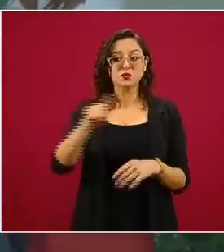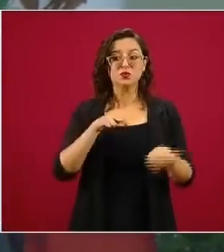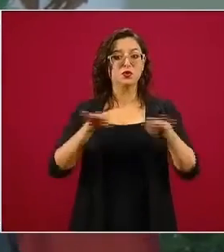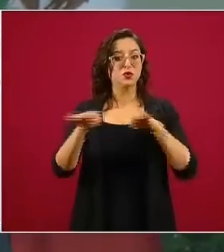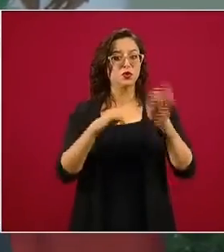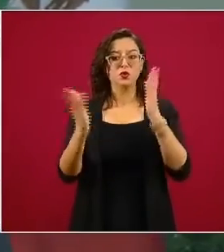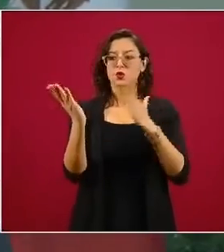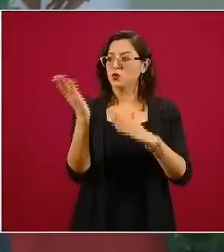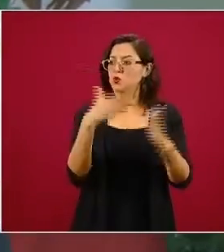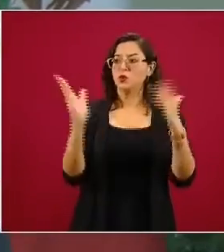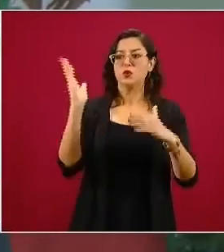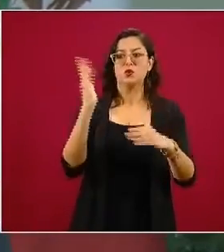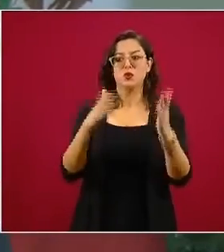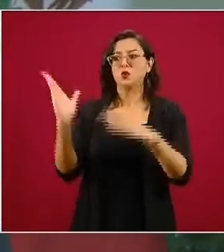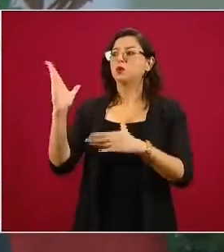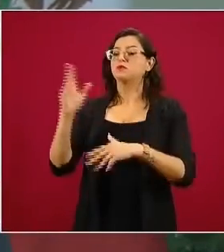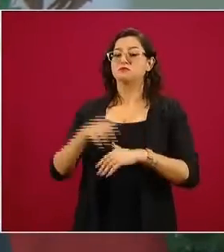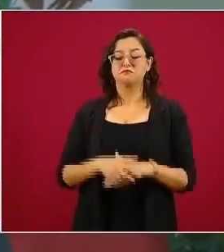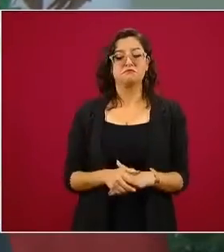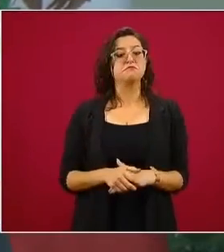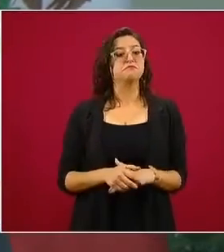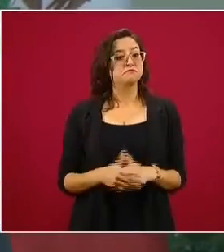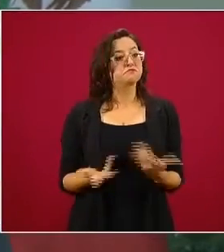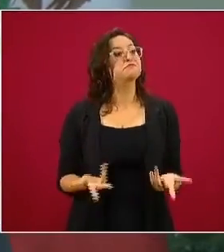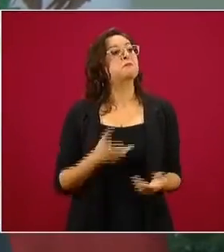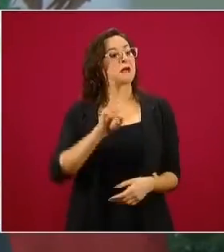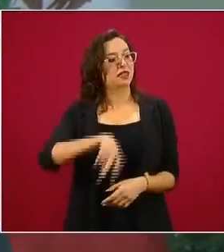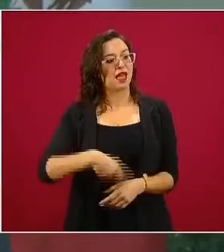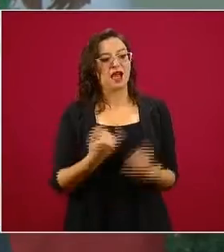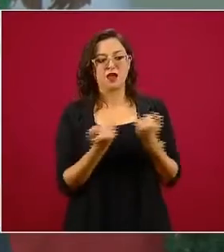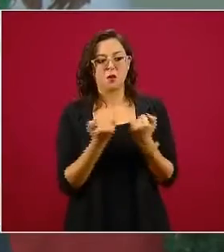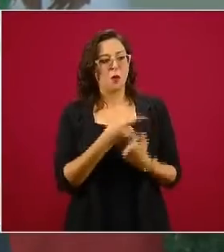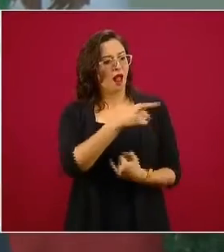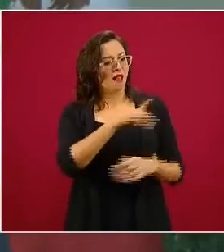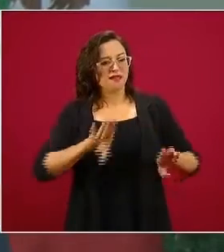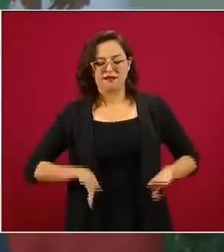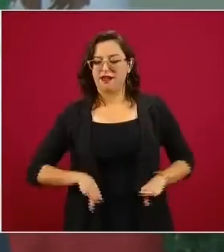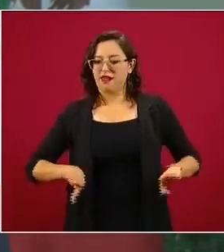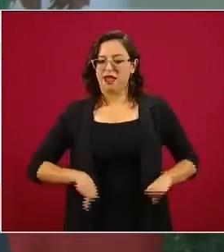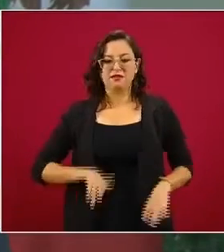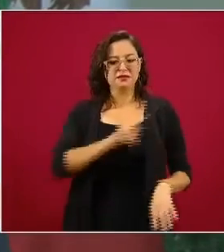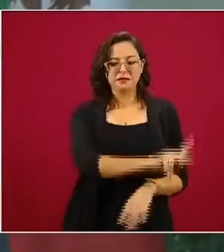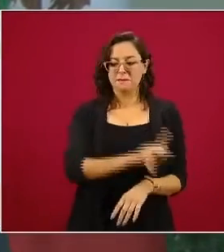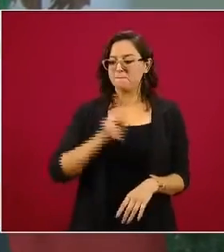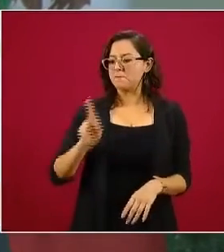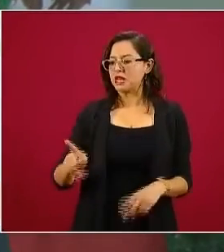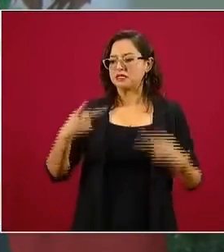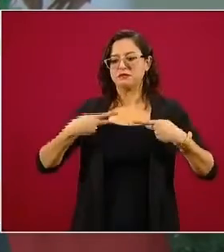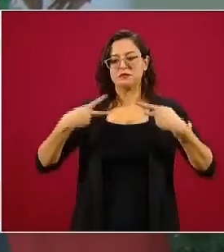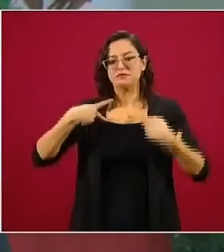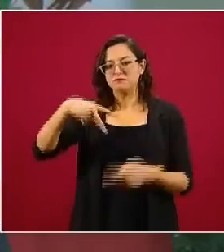son como usted, grandes negociantes, grandes personas